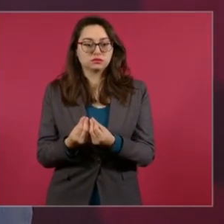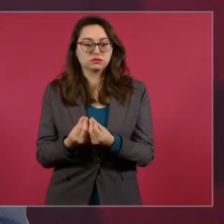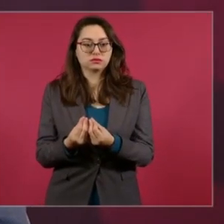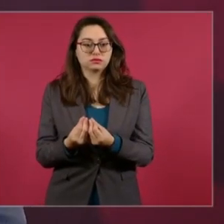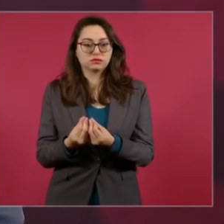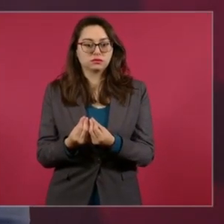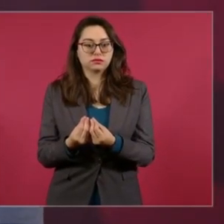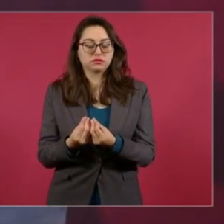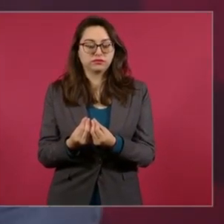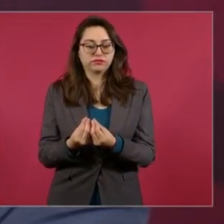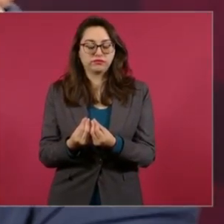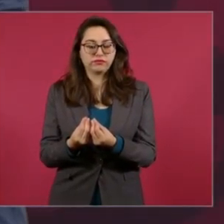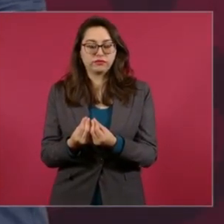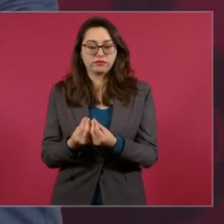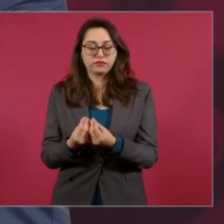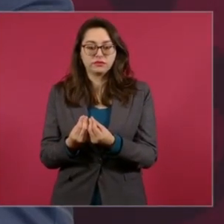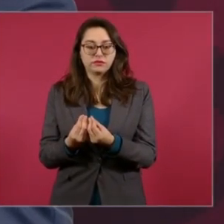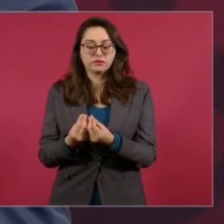porque